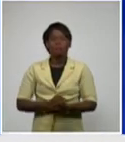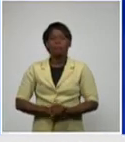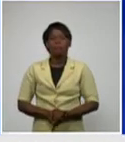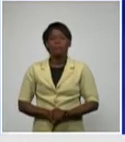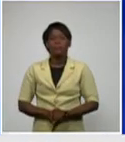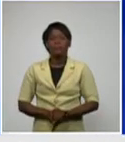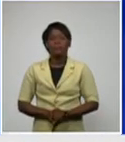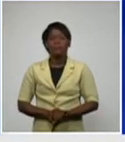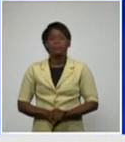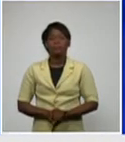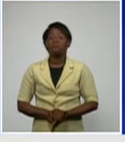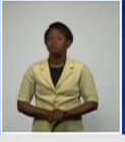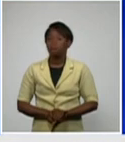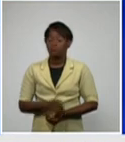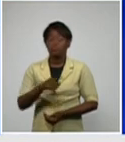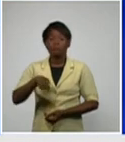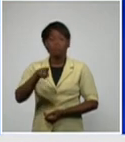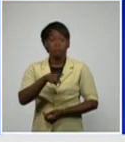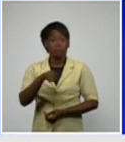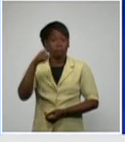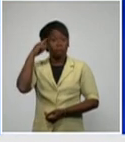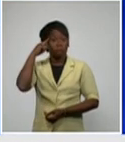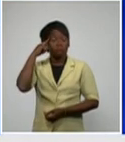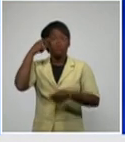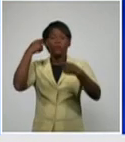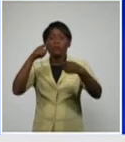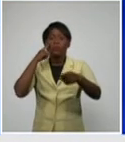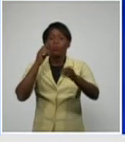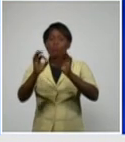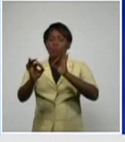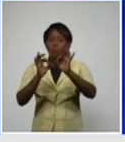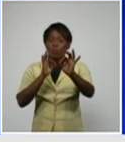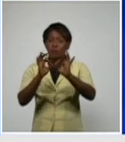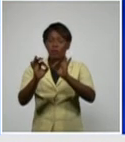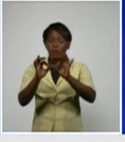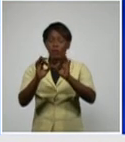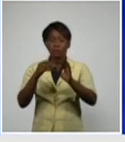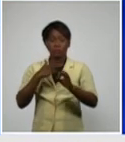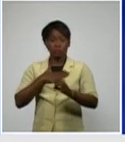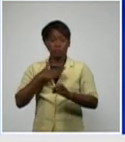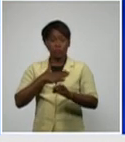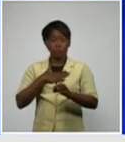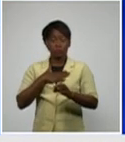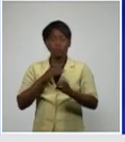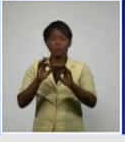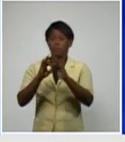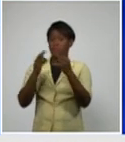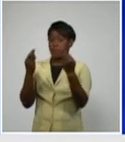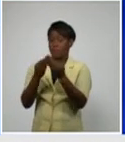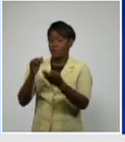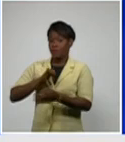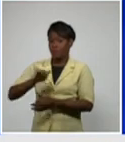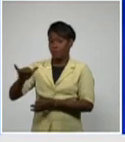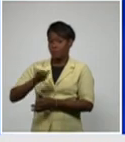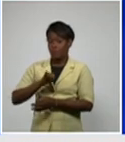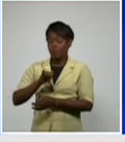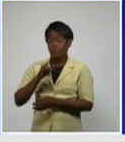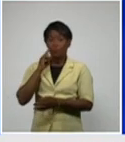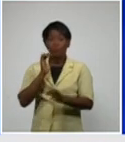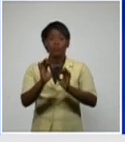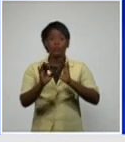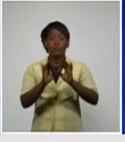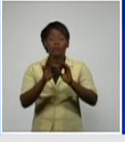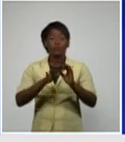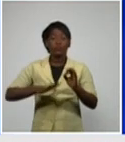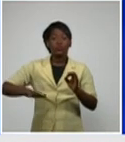para seguir cuidándonos, para seguir protegiendo a nuestra familia y ser responsables con el autocuidado personal, por supuesto, es